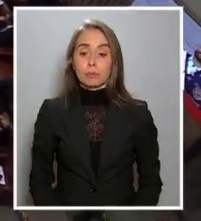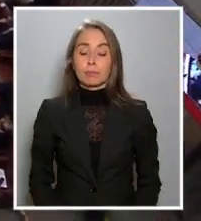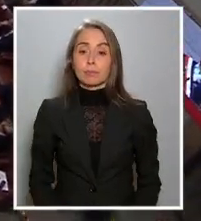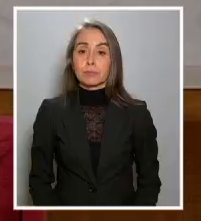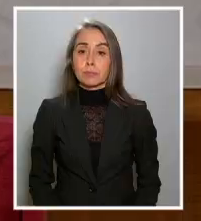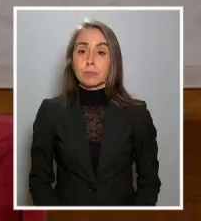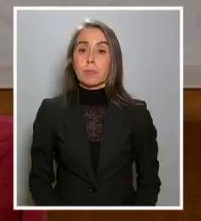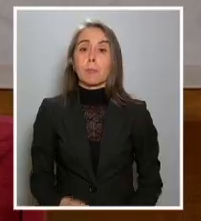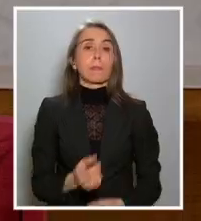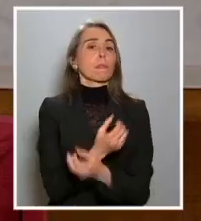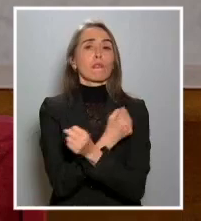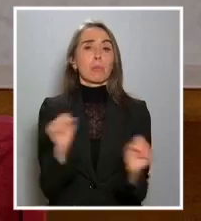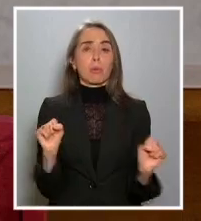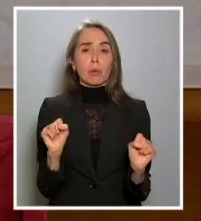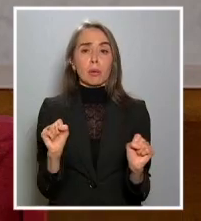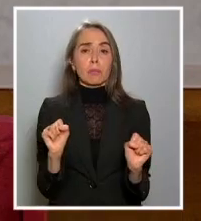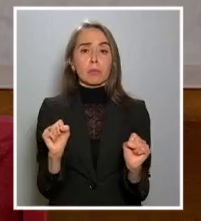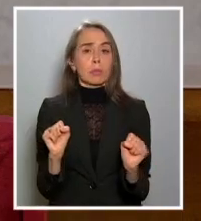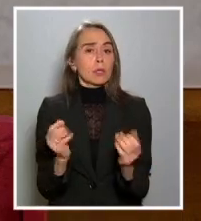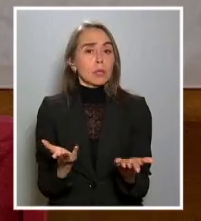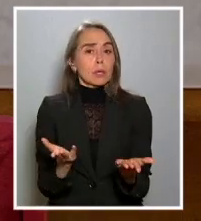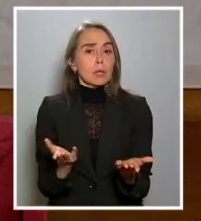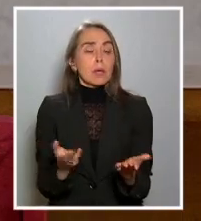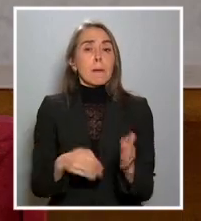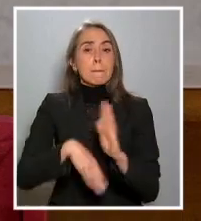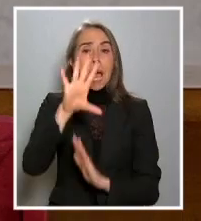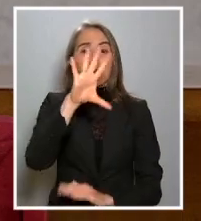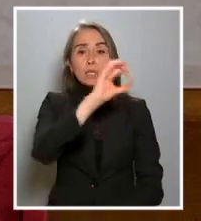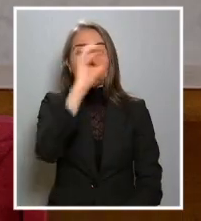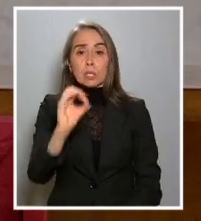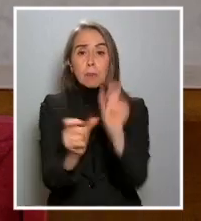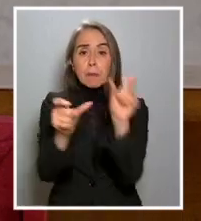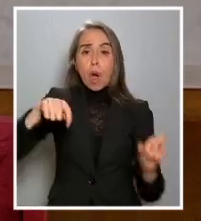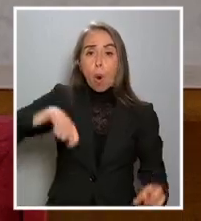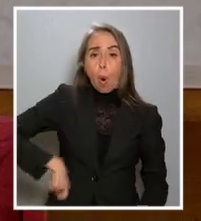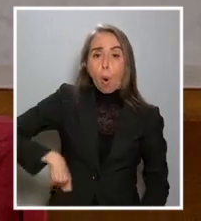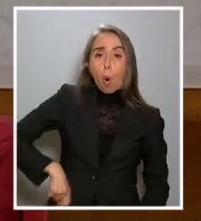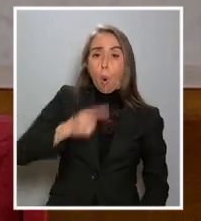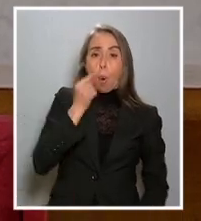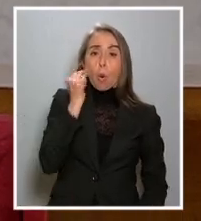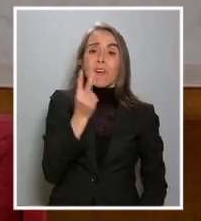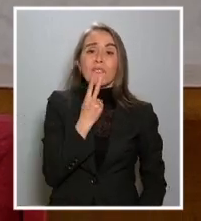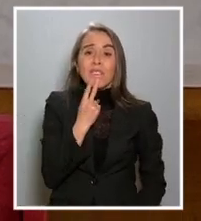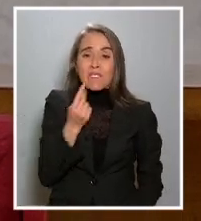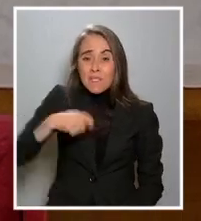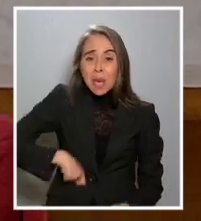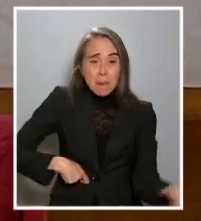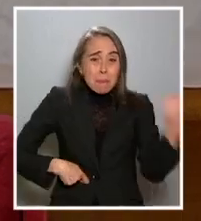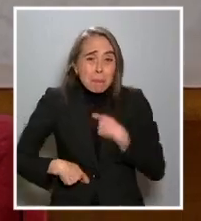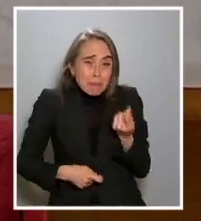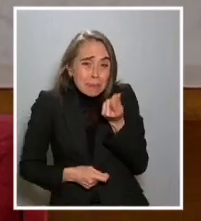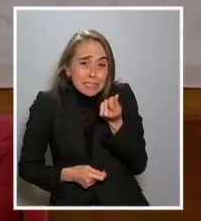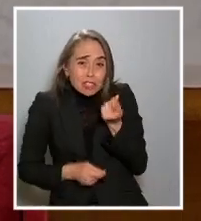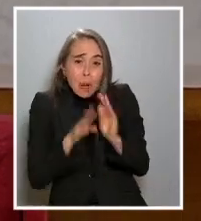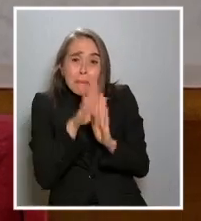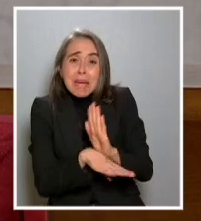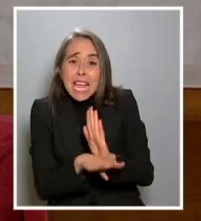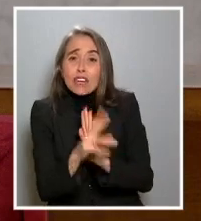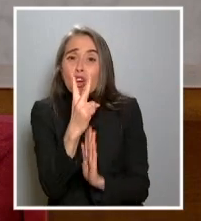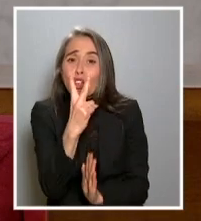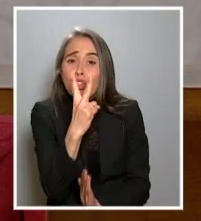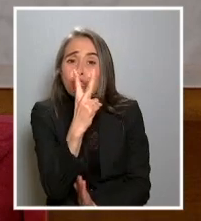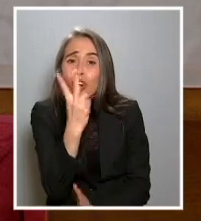Es insoslayable, porque más de la mitad de los jubilados y jubiladas de Chile viven con una pensión inferior a